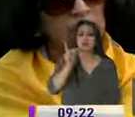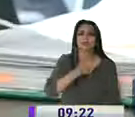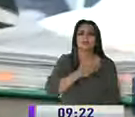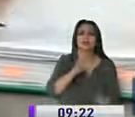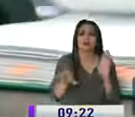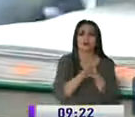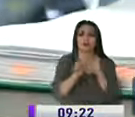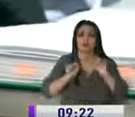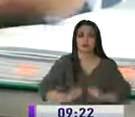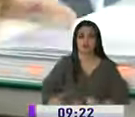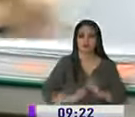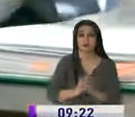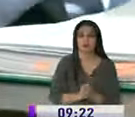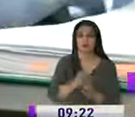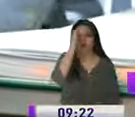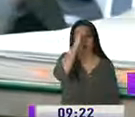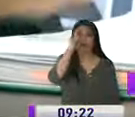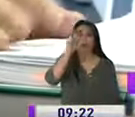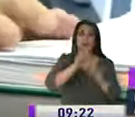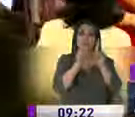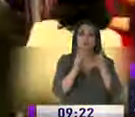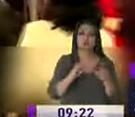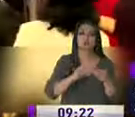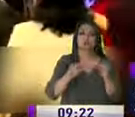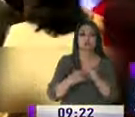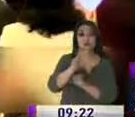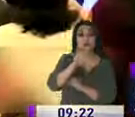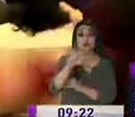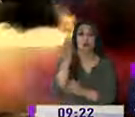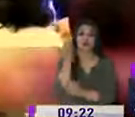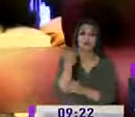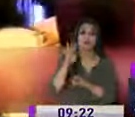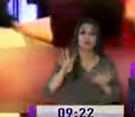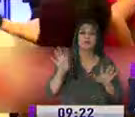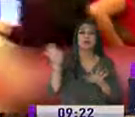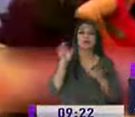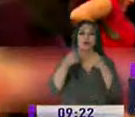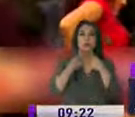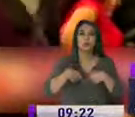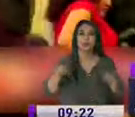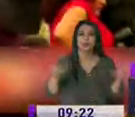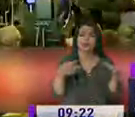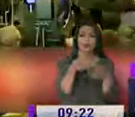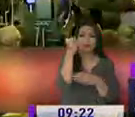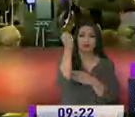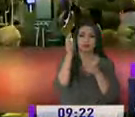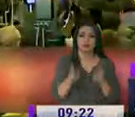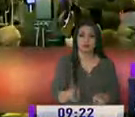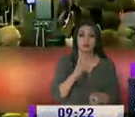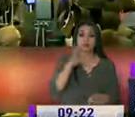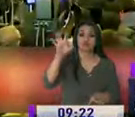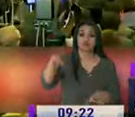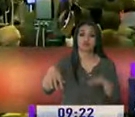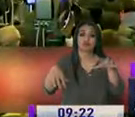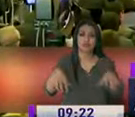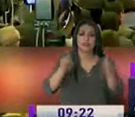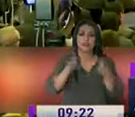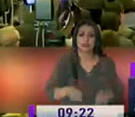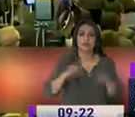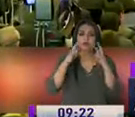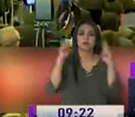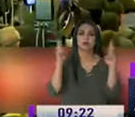legislación. La opinión consultiva 24, publicada por la CIDH el pasado 9 de enero, señala que los estados miembros de la OEA deben